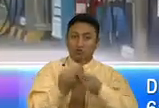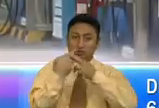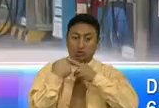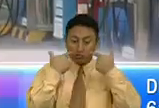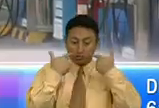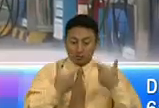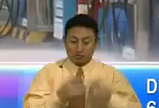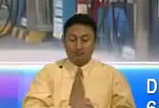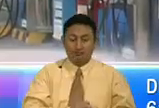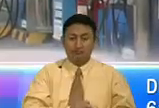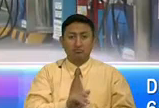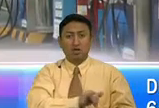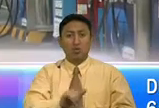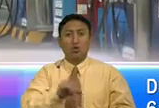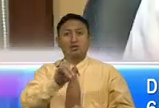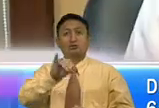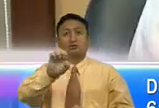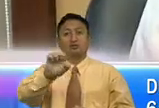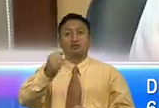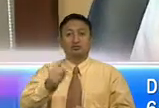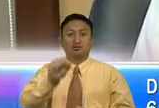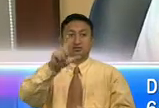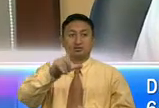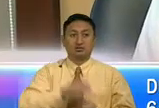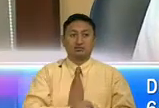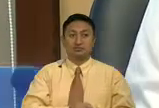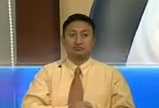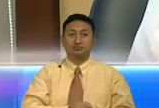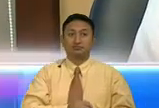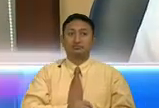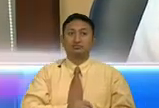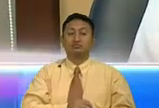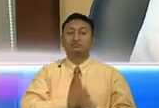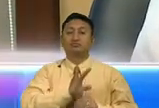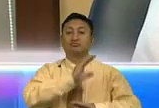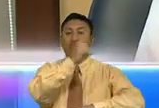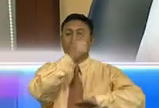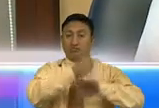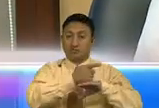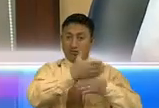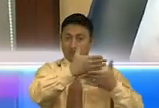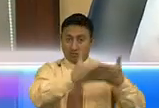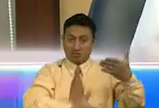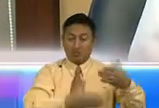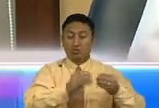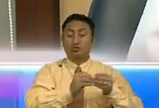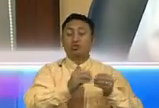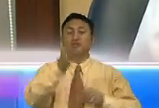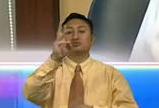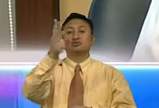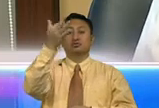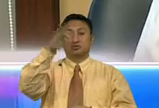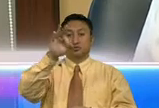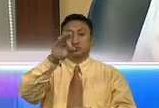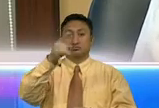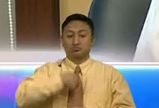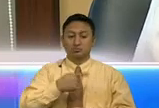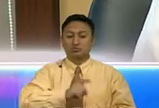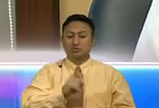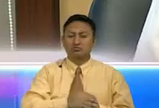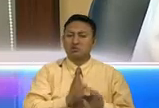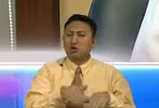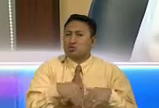será manejado de esta misma forma. El decreto 619 incluye la necesidad de buscar los